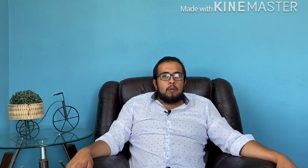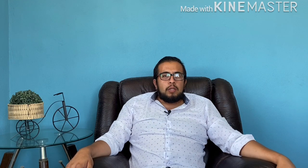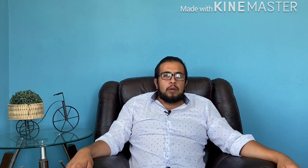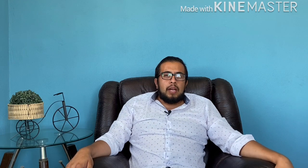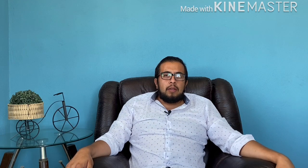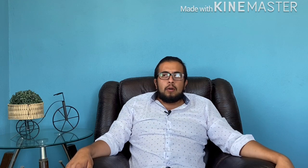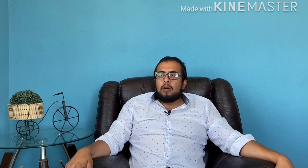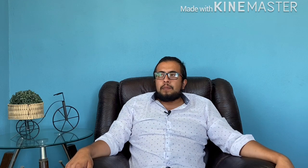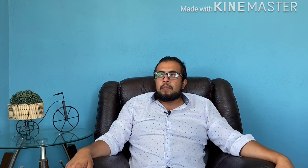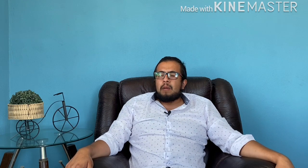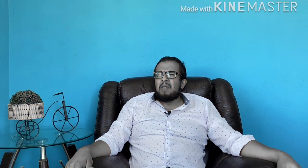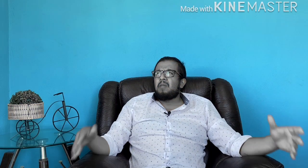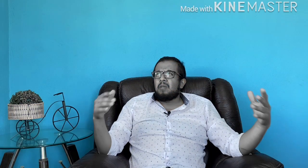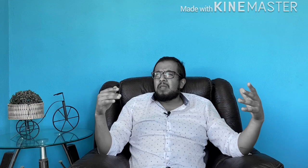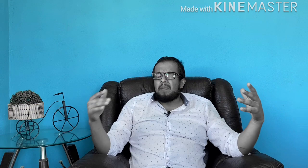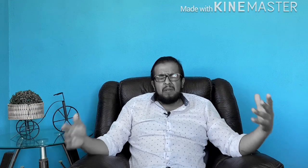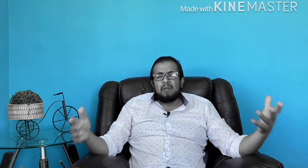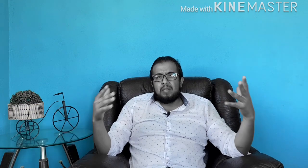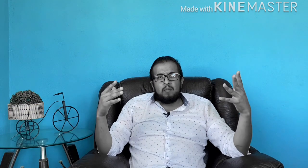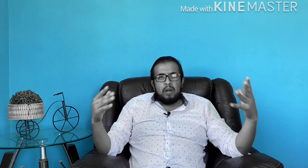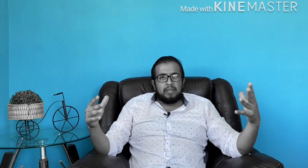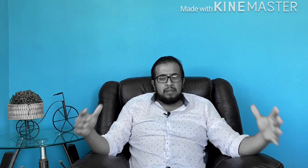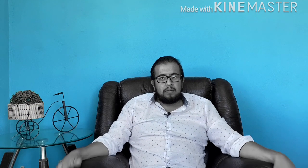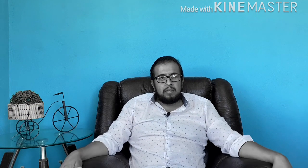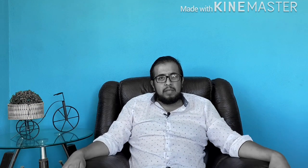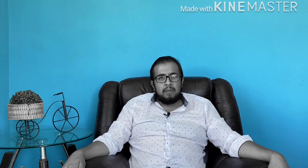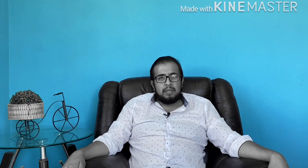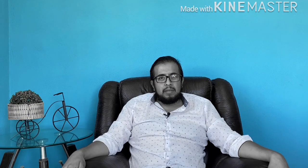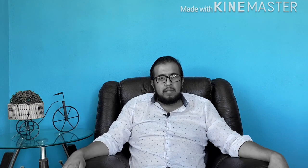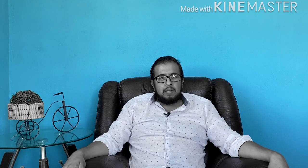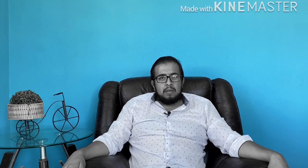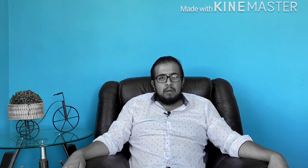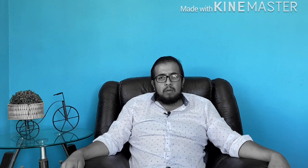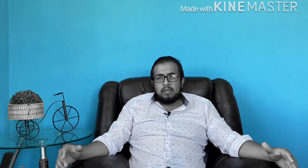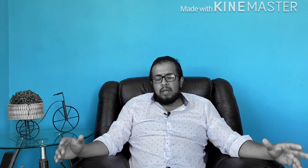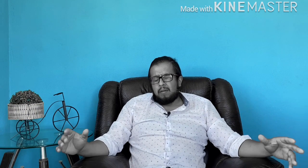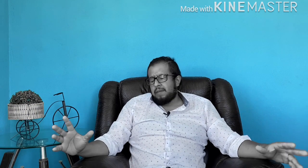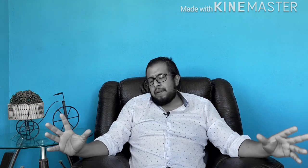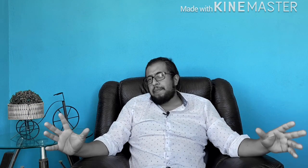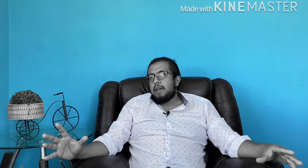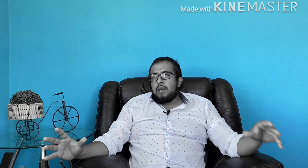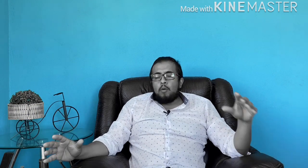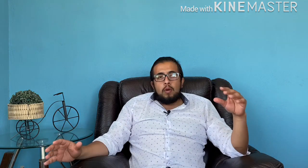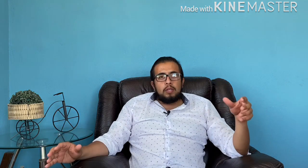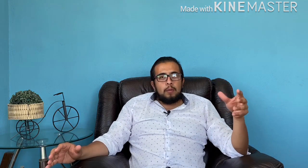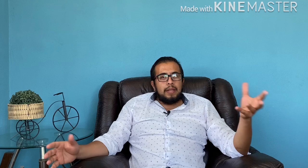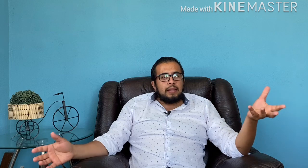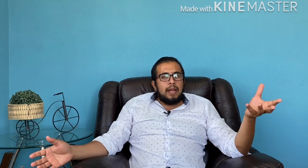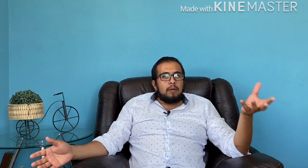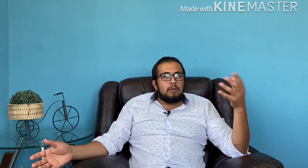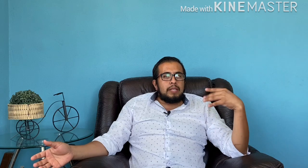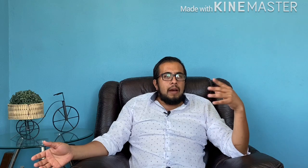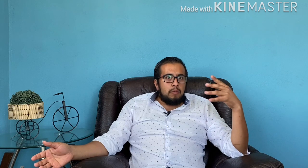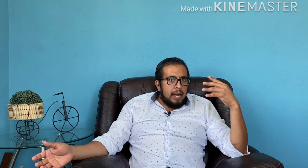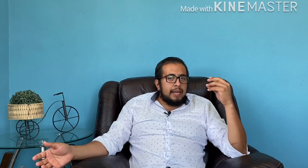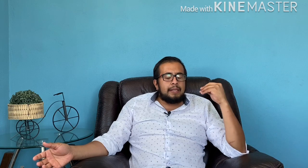mandatario, nuestro querido, bueno, no, los apodos luego les molestan, son sensibles luego los seguidores, en fin. Nuestro